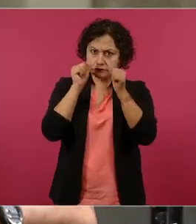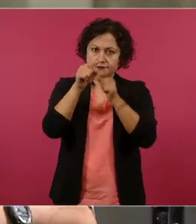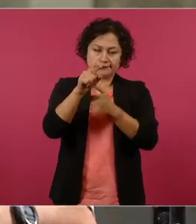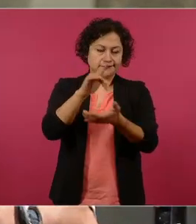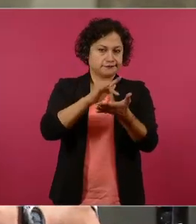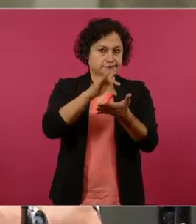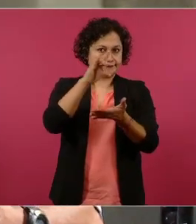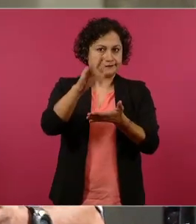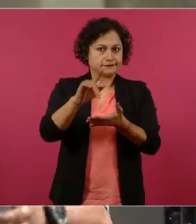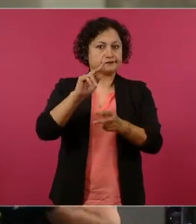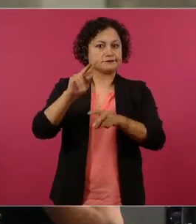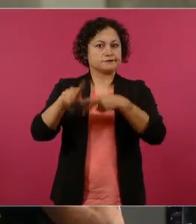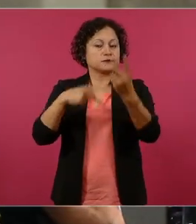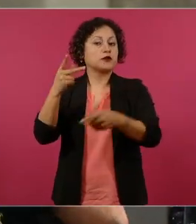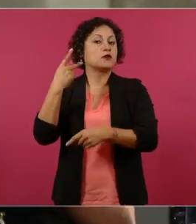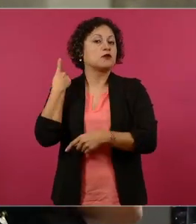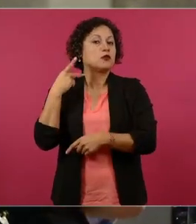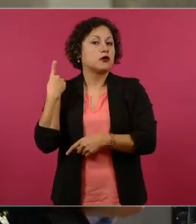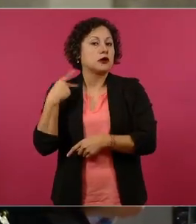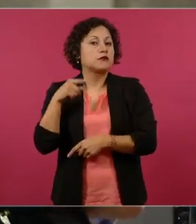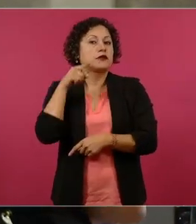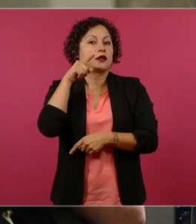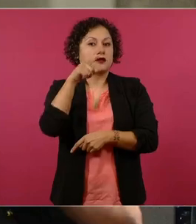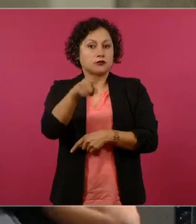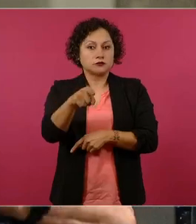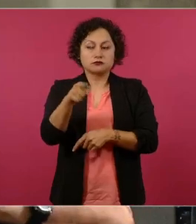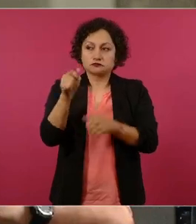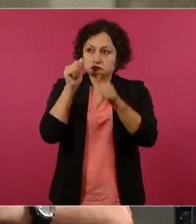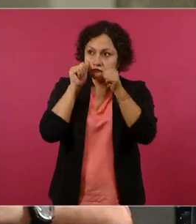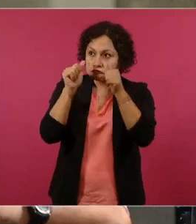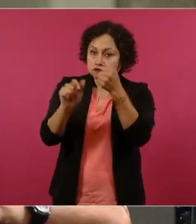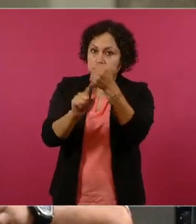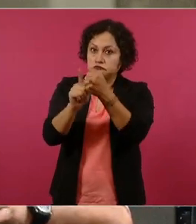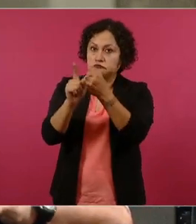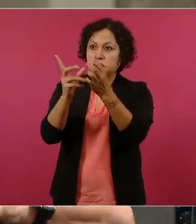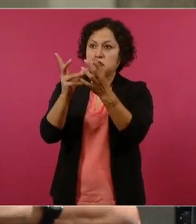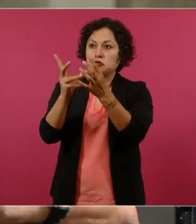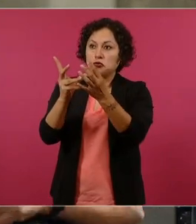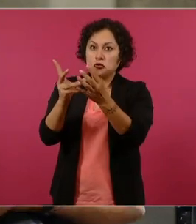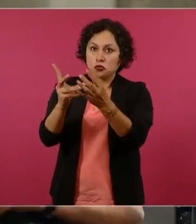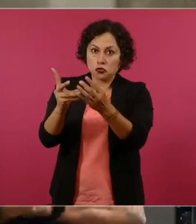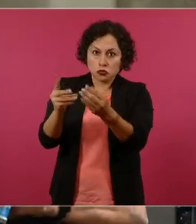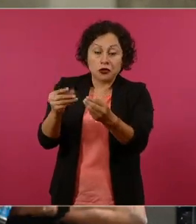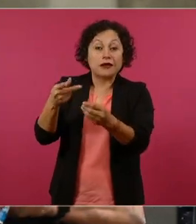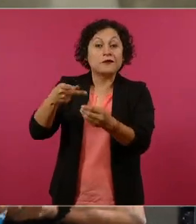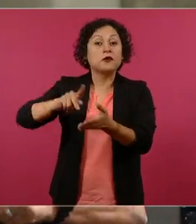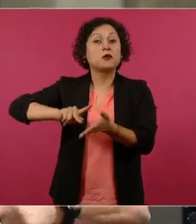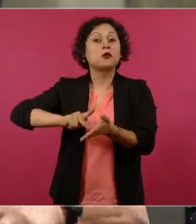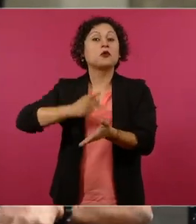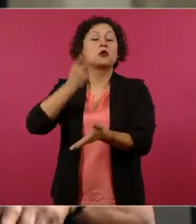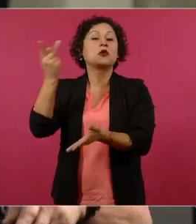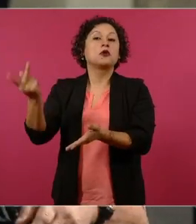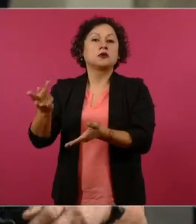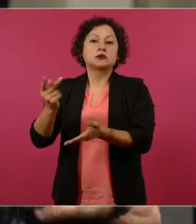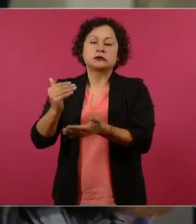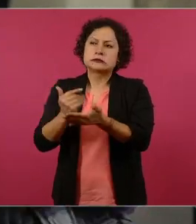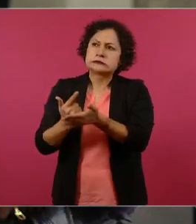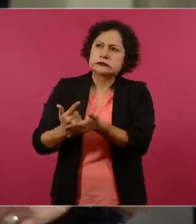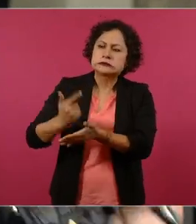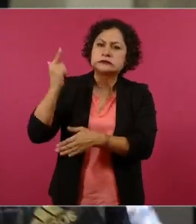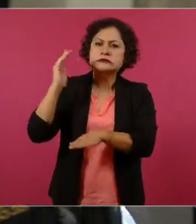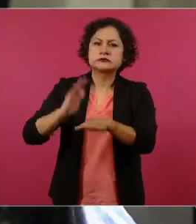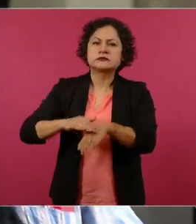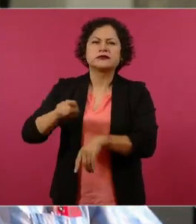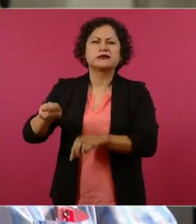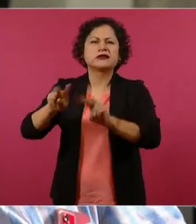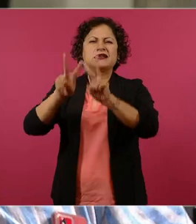visitó nuestro estado tuvo algo de despresurización Sin embargo se volvió a intensificar y más gravemente que antes que es el de las madres